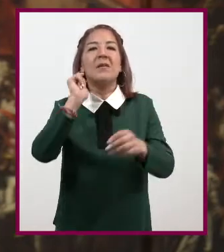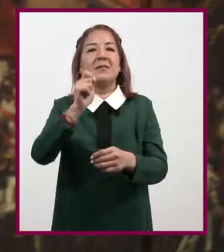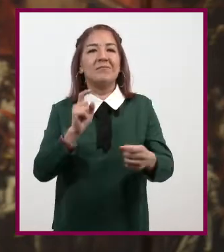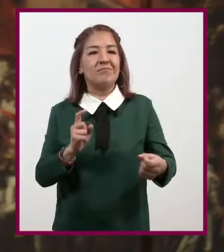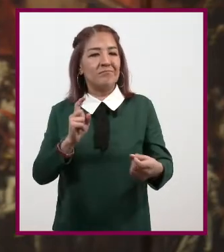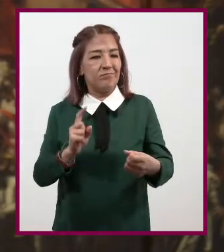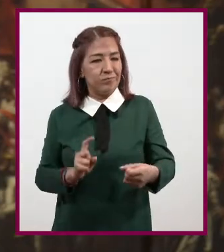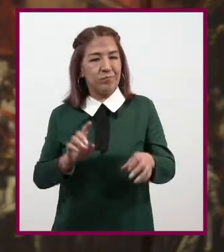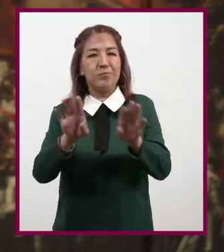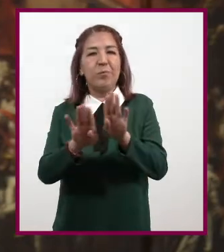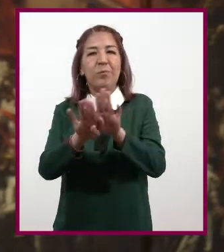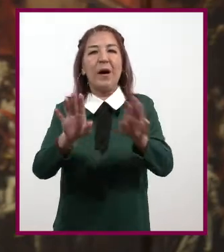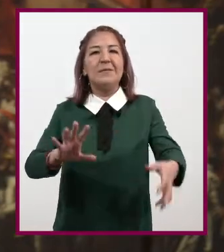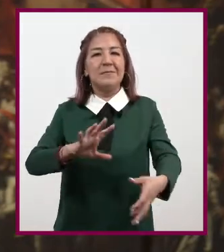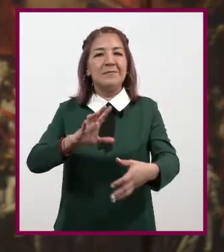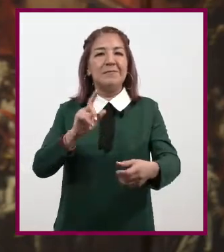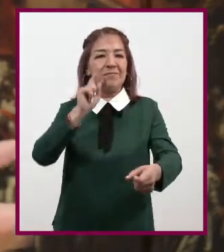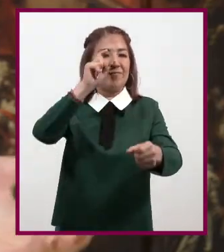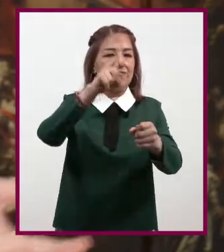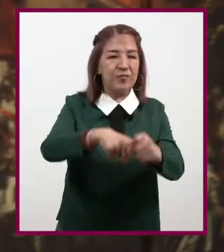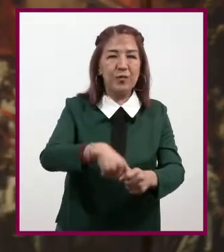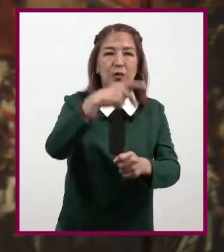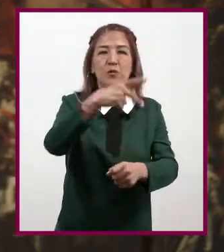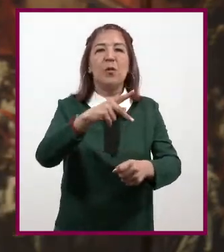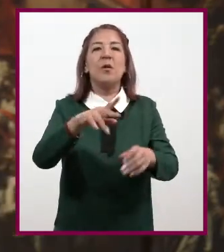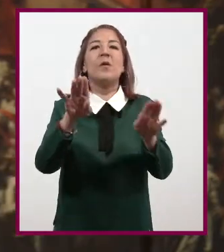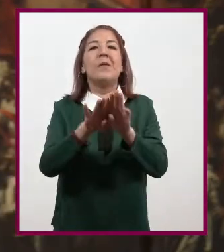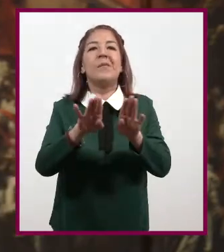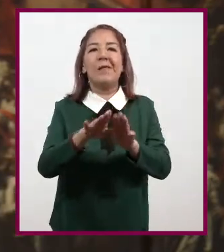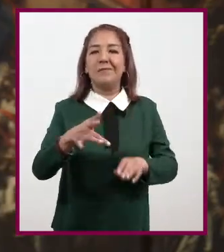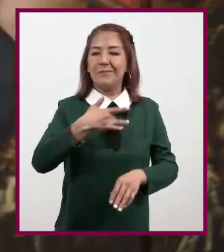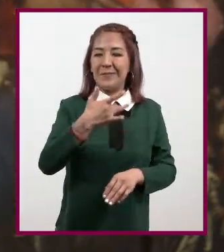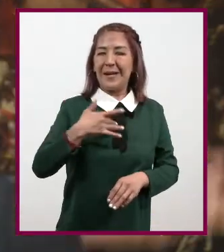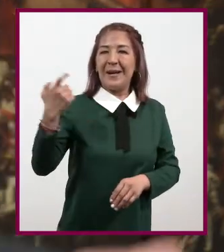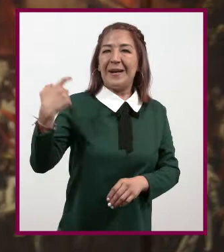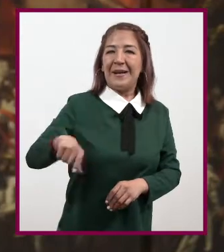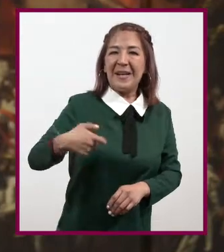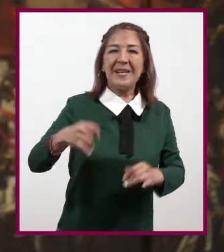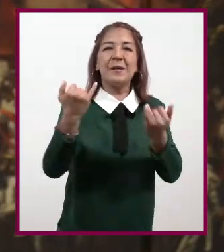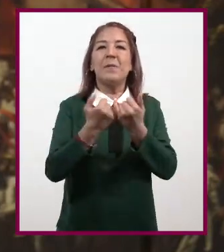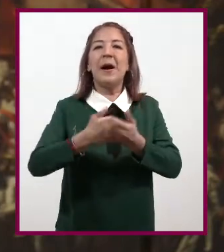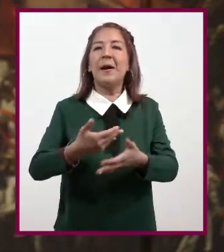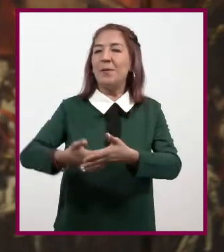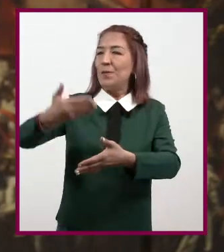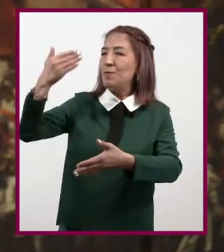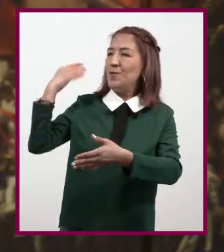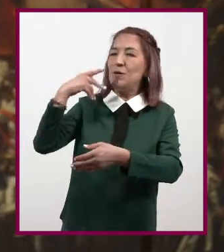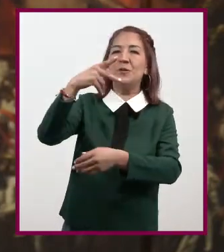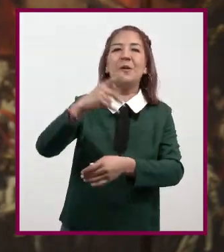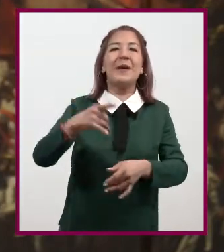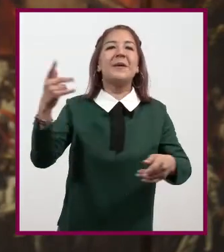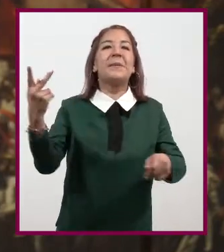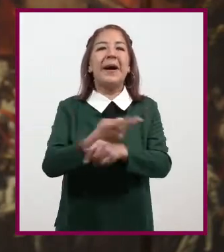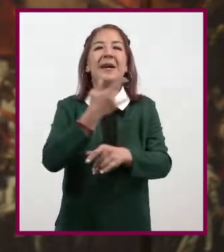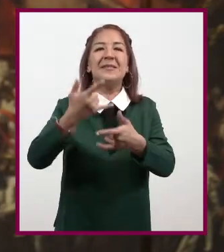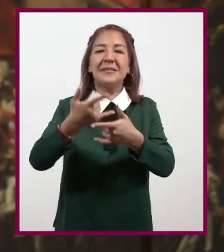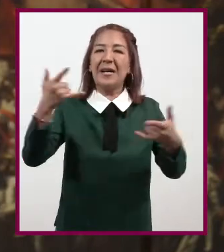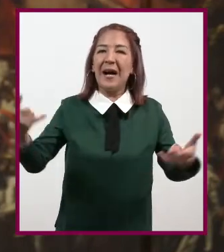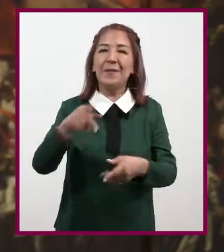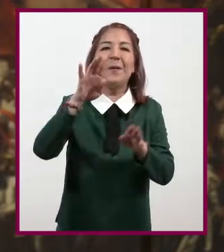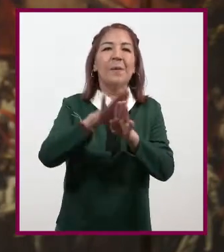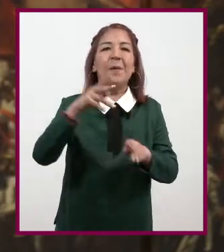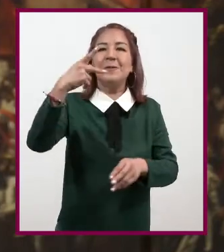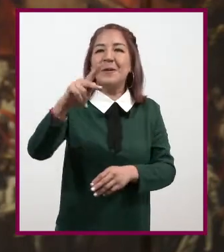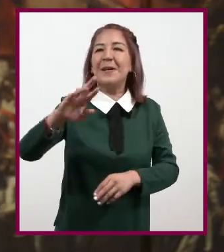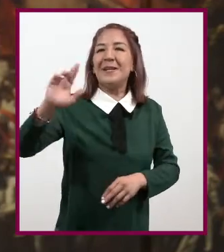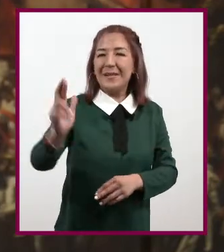con una sangre doble. Por un lado, ese pasado glorioso mesoamericano, de ahí que en la